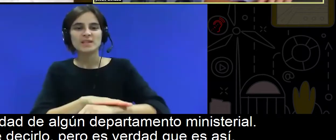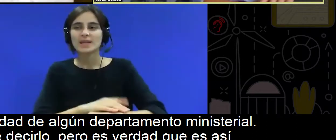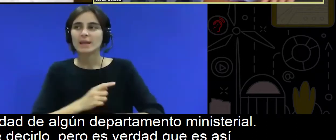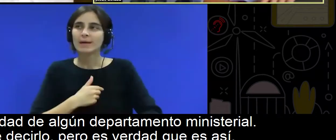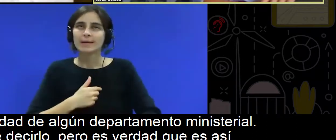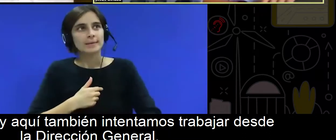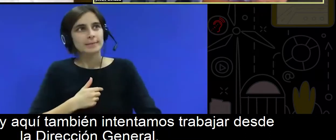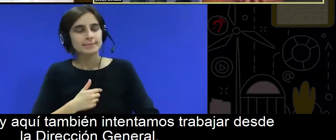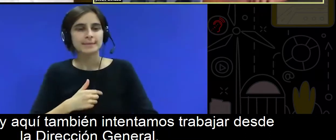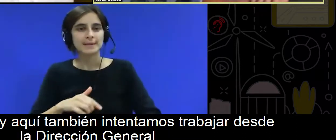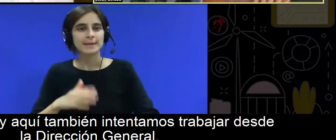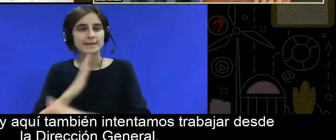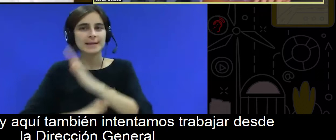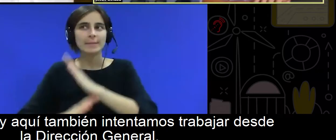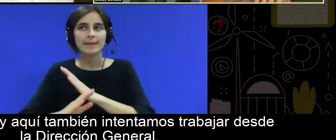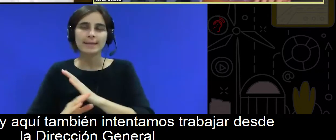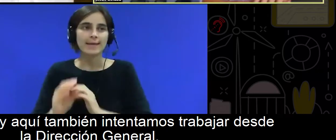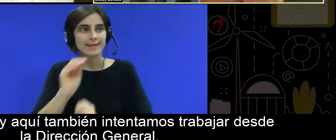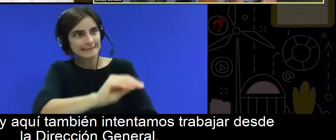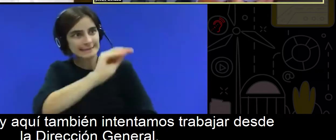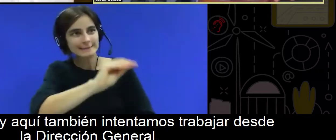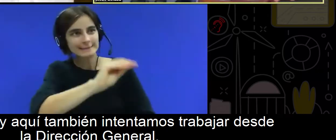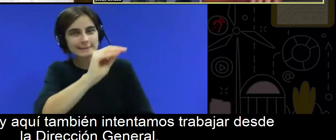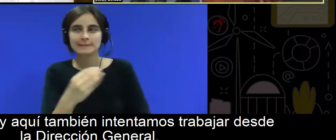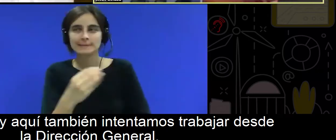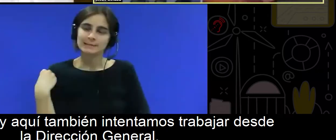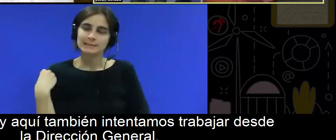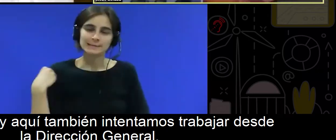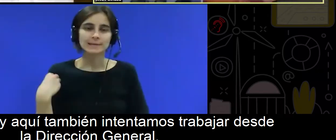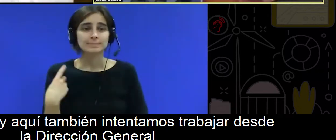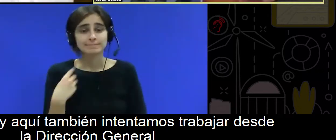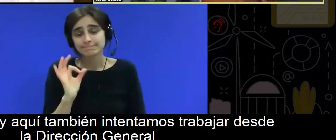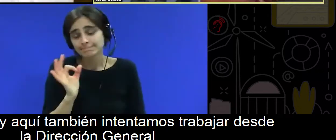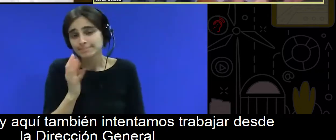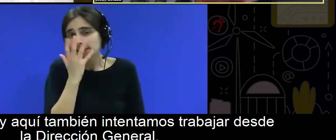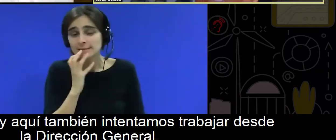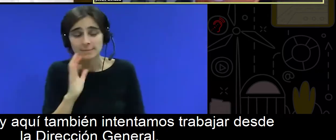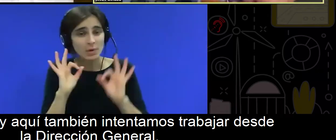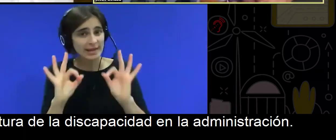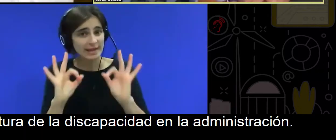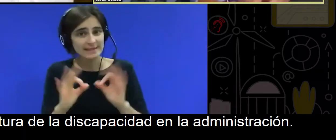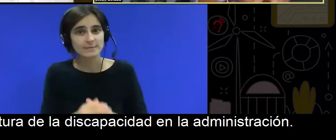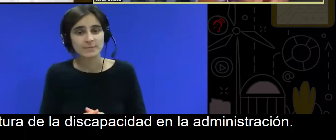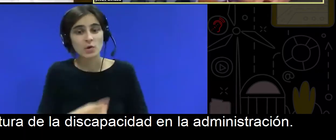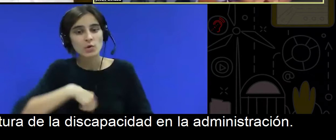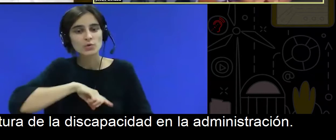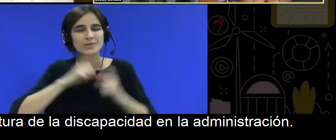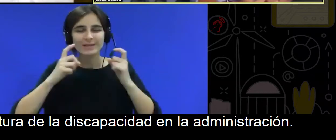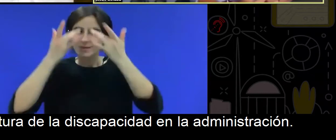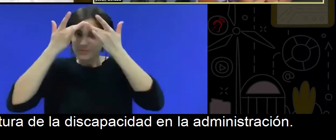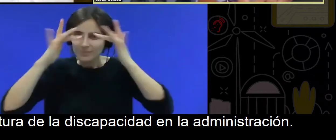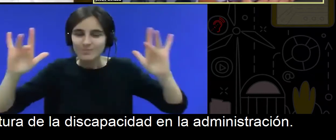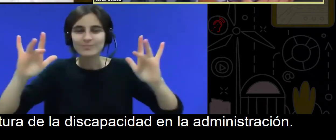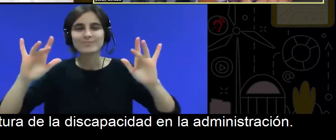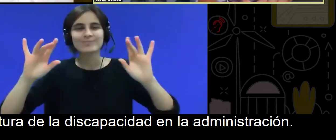verdad que es así, ¿no? Necesitamos, y aquí también trabajamos o intentamos hacerlo desde la Dirección General, generar más cultura de la discapacidad, ¿no? En